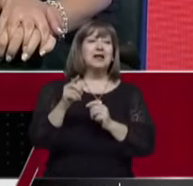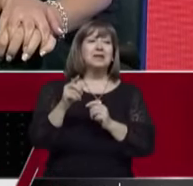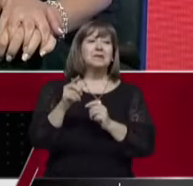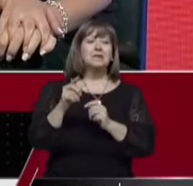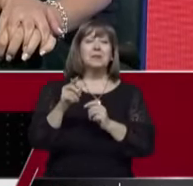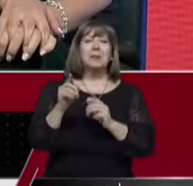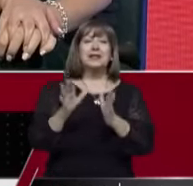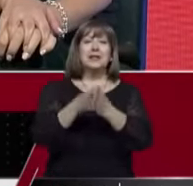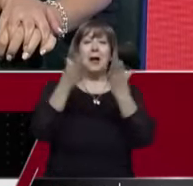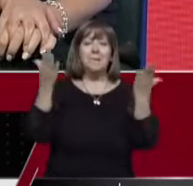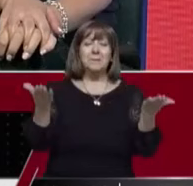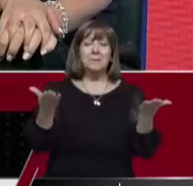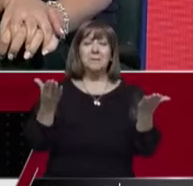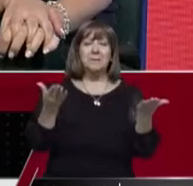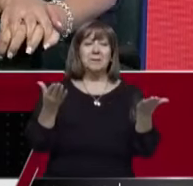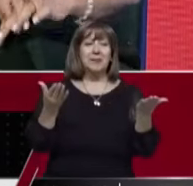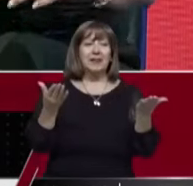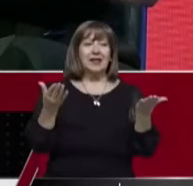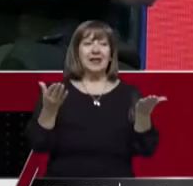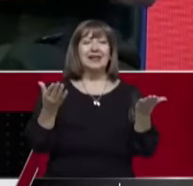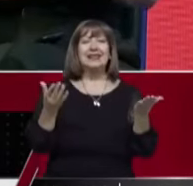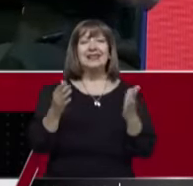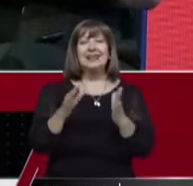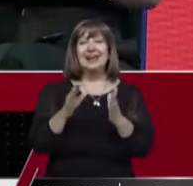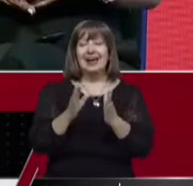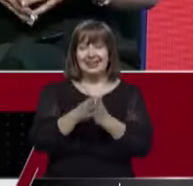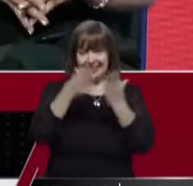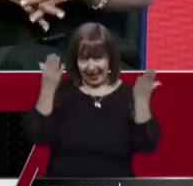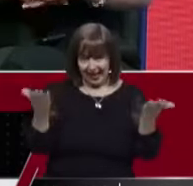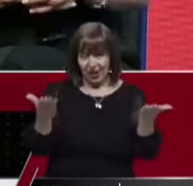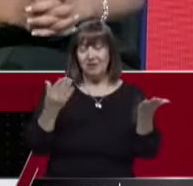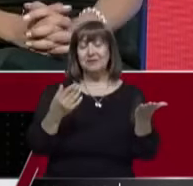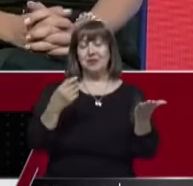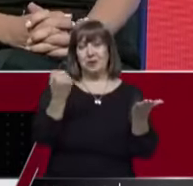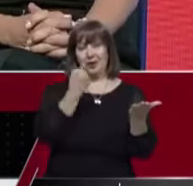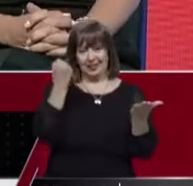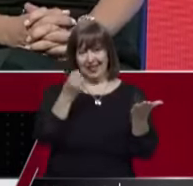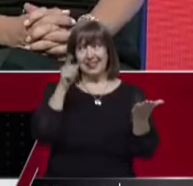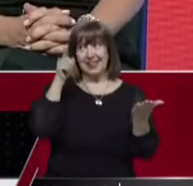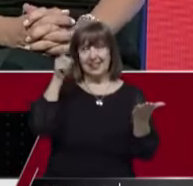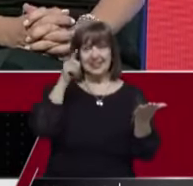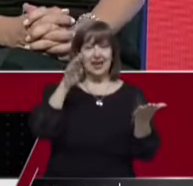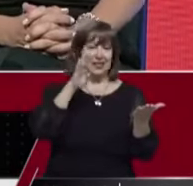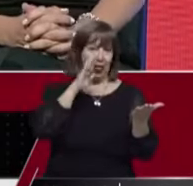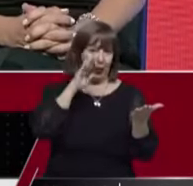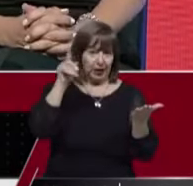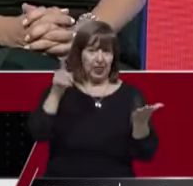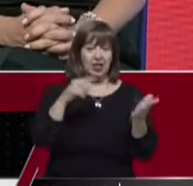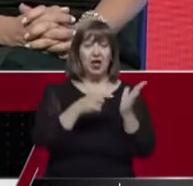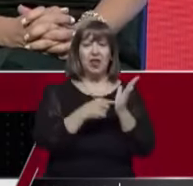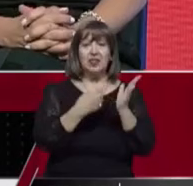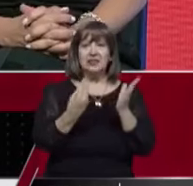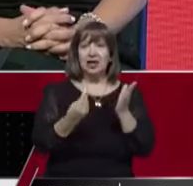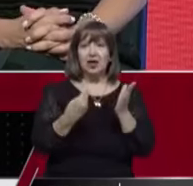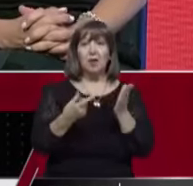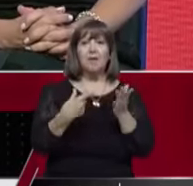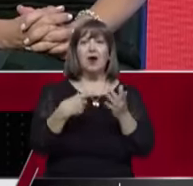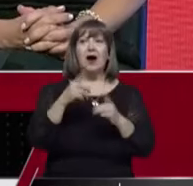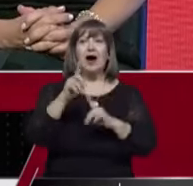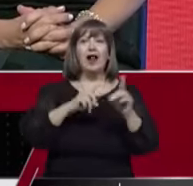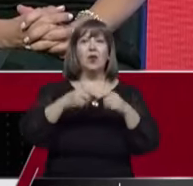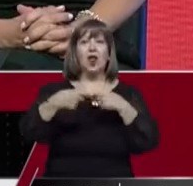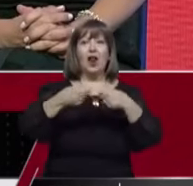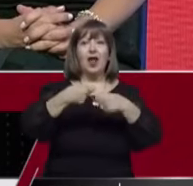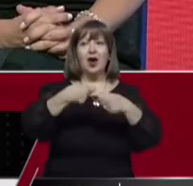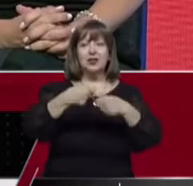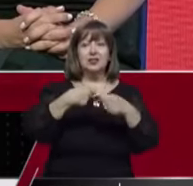Post, eclipse total de la billetera. ¿Por qué? Porque va a haber varios lugares en los que no se va a trabajar, van a dar